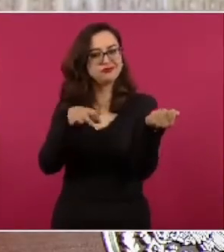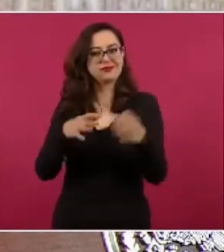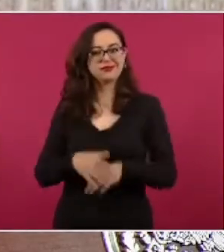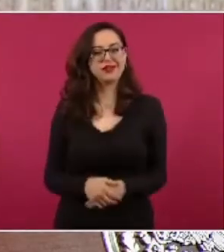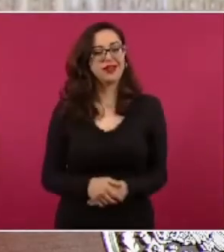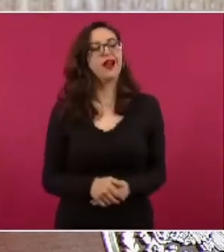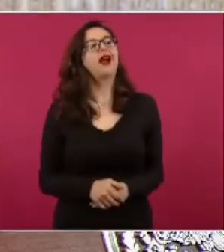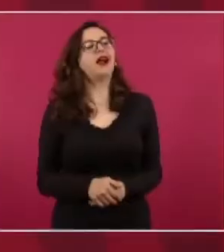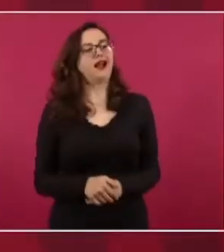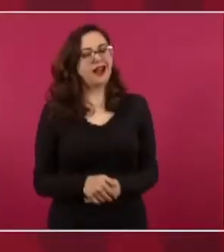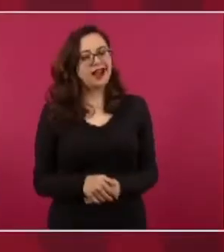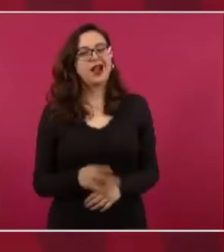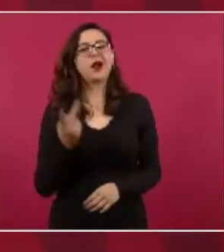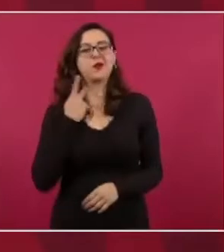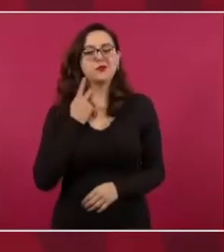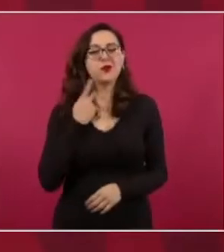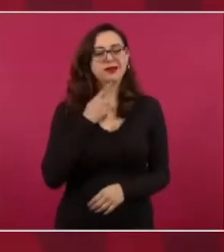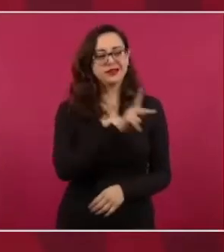No.